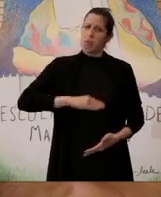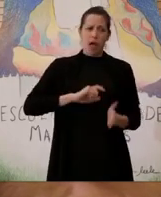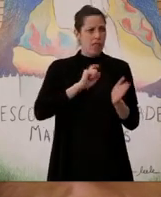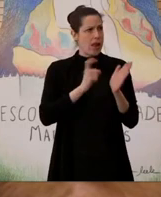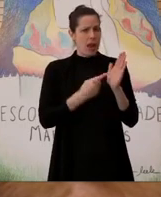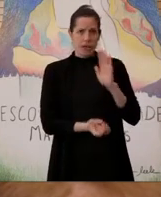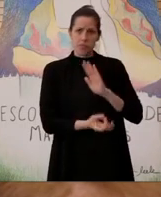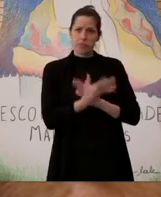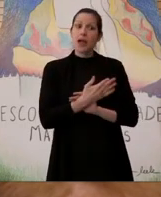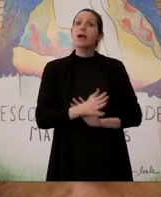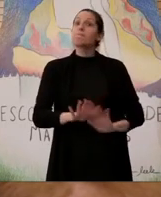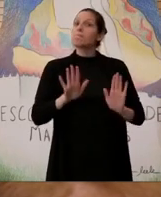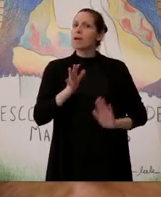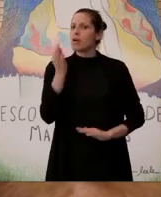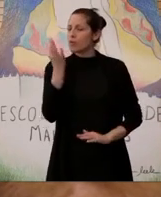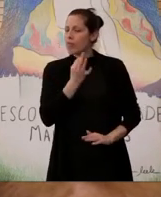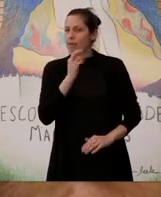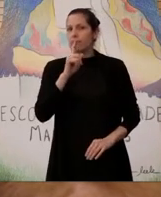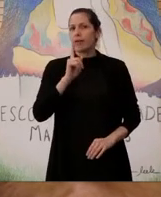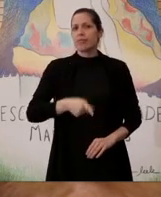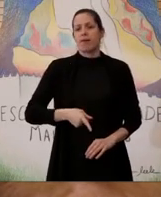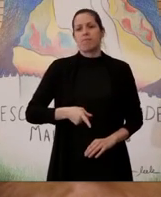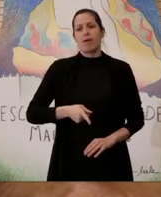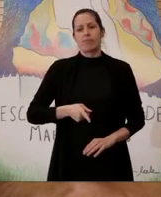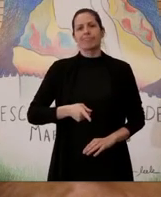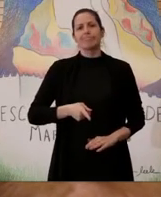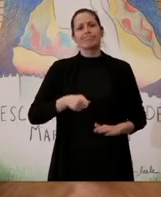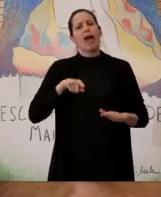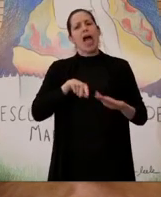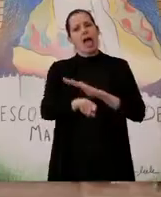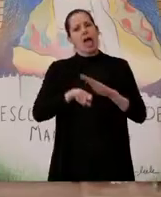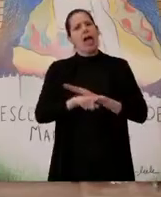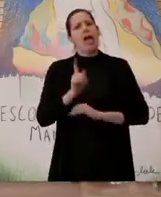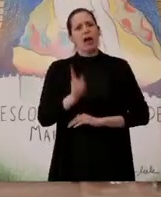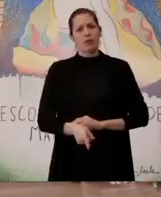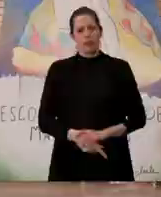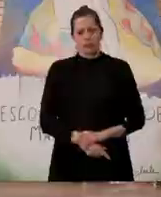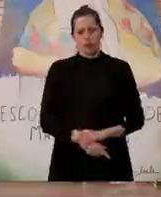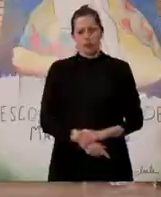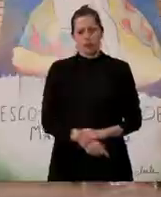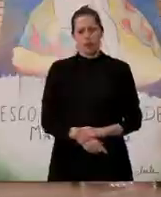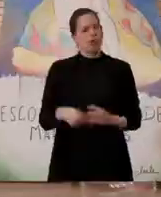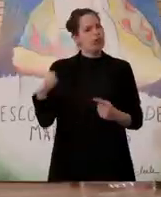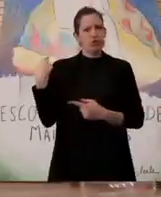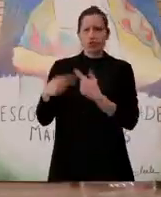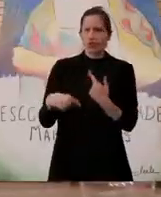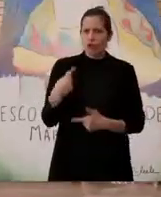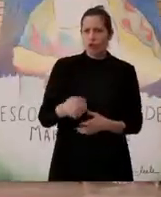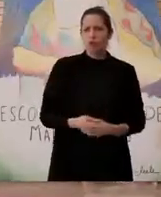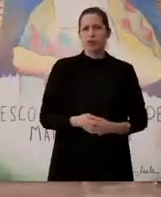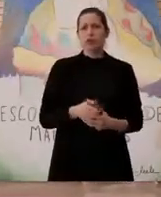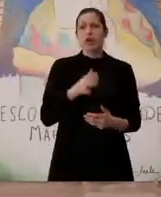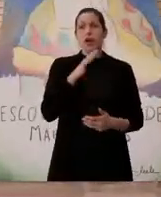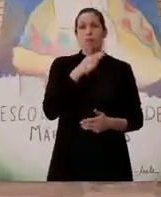y hay que ejecutar la vida de todos los días porque si algún espacio queda próximo la ciudadanía